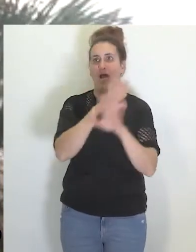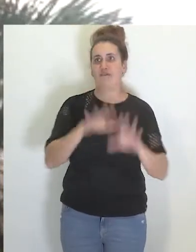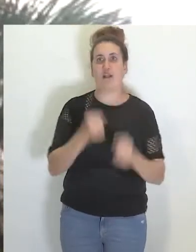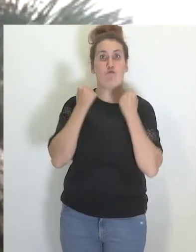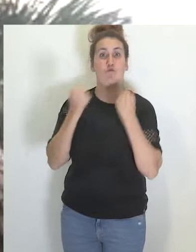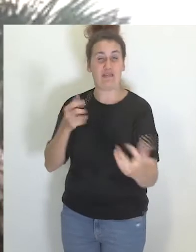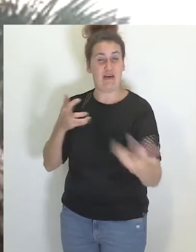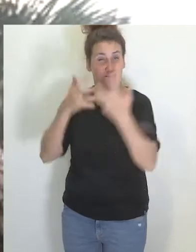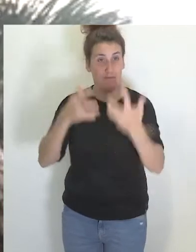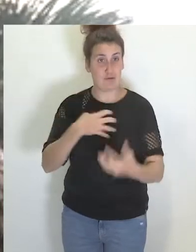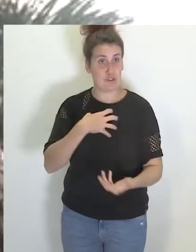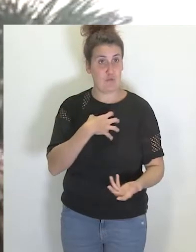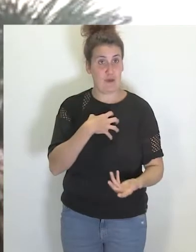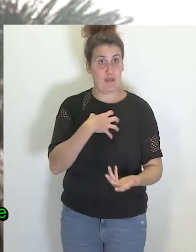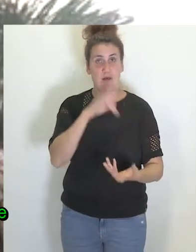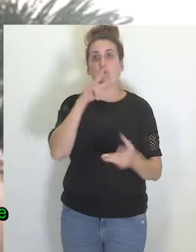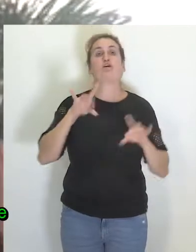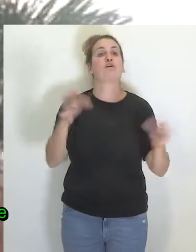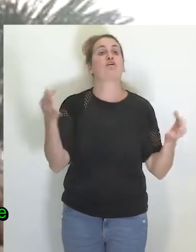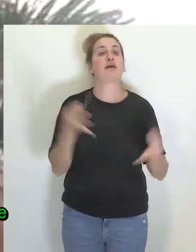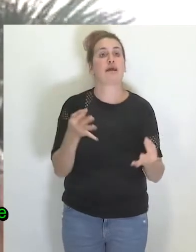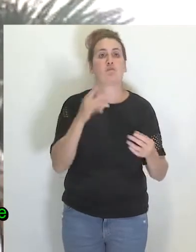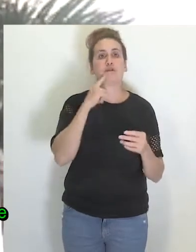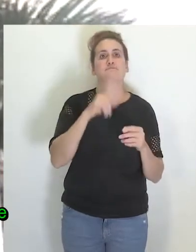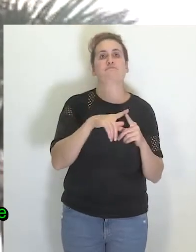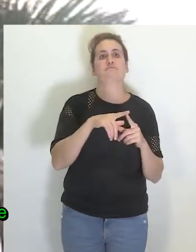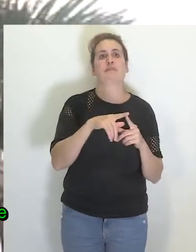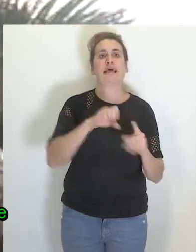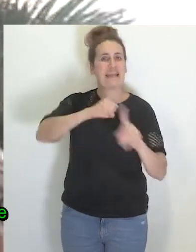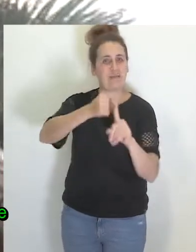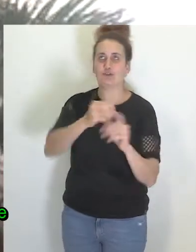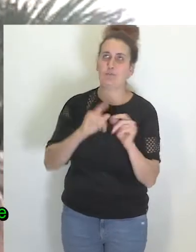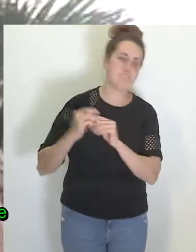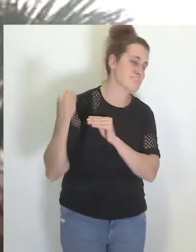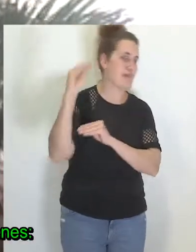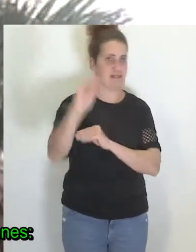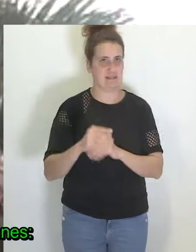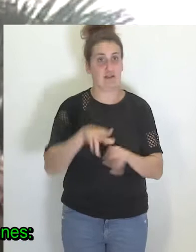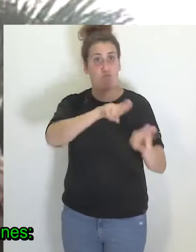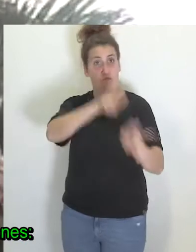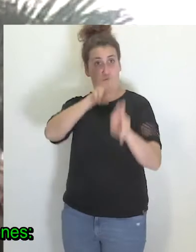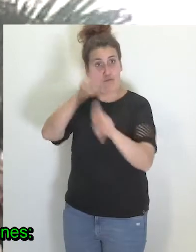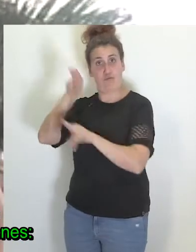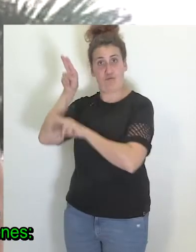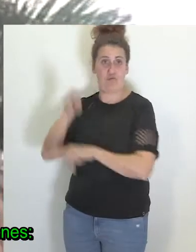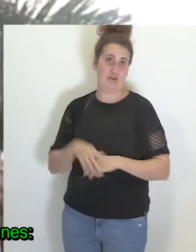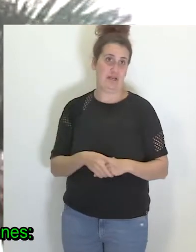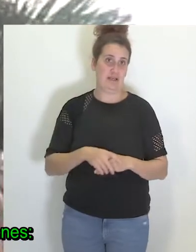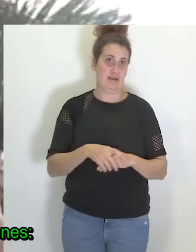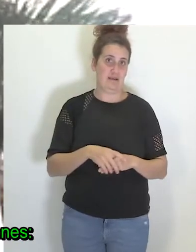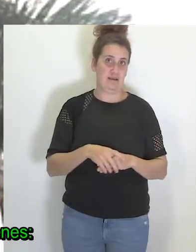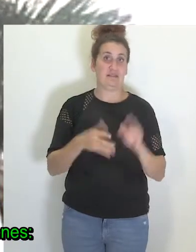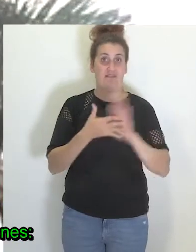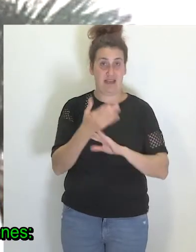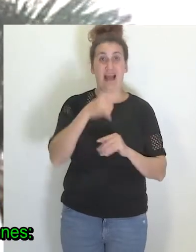choque que siempre utilizaban, entonces lo que hicieron fue incrementar la represión utilizando armas de fuego y dispararon